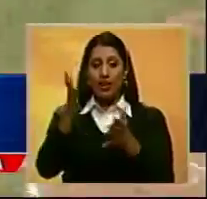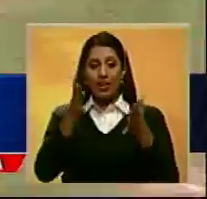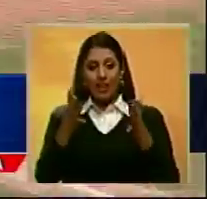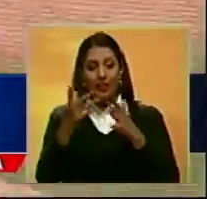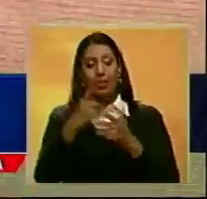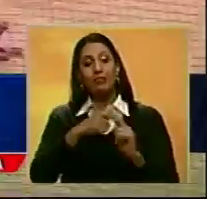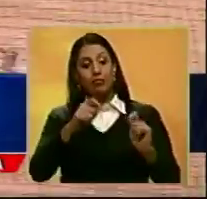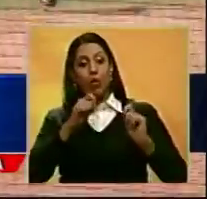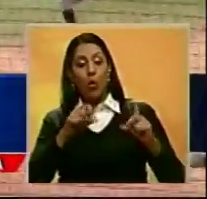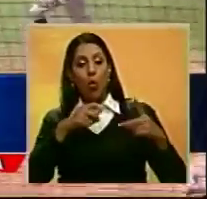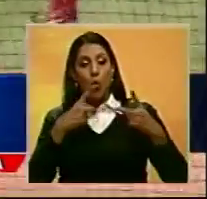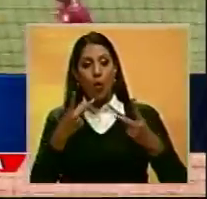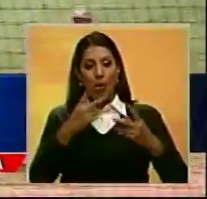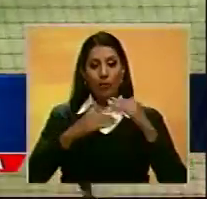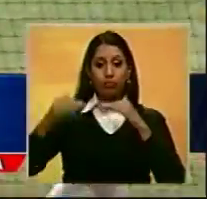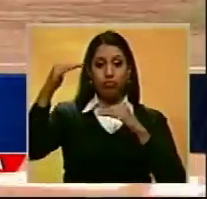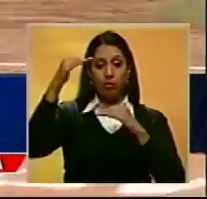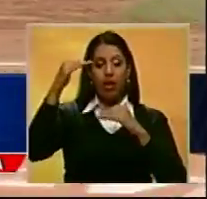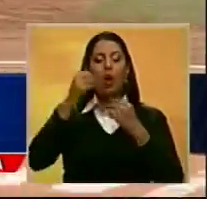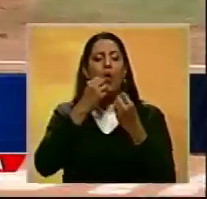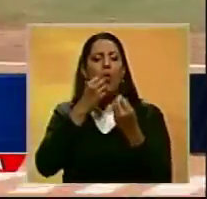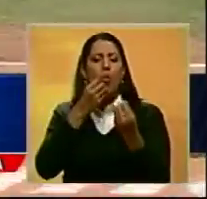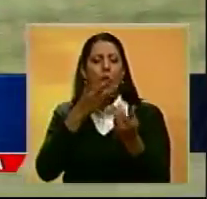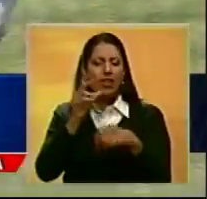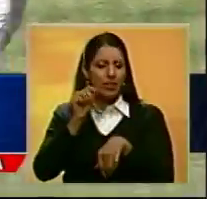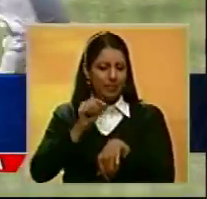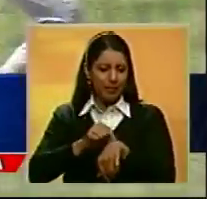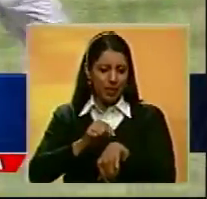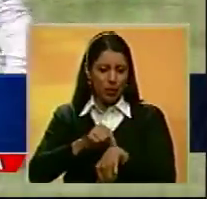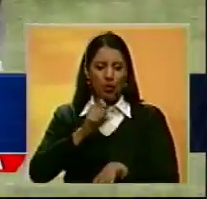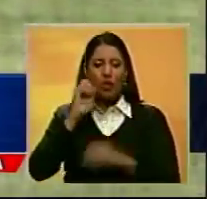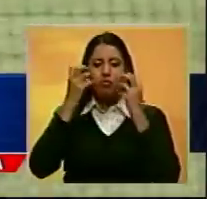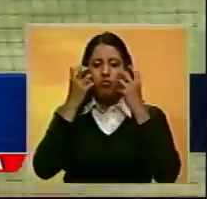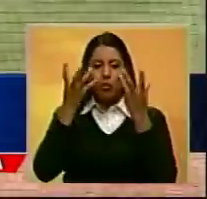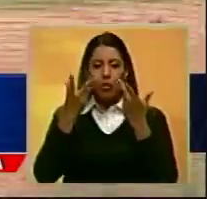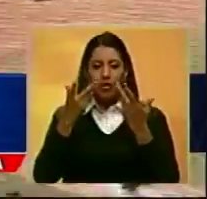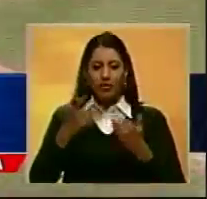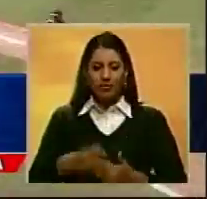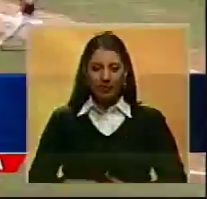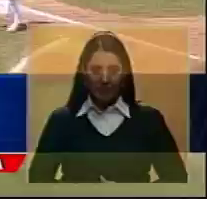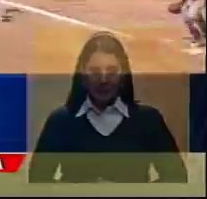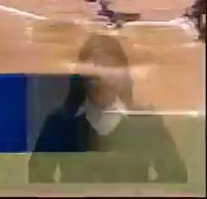y se consolida en la cima. Los detalles en minutos con Gregorio Rojas.